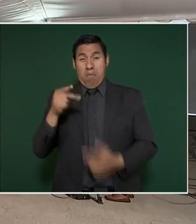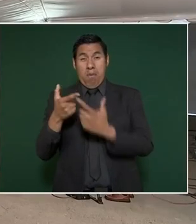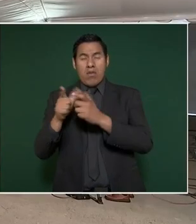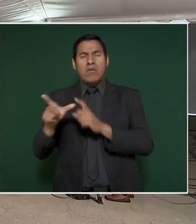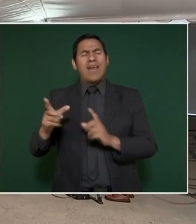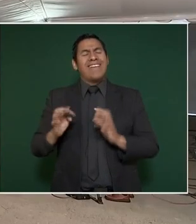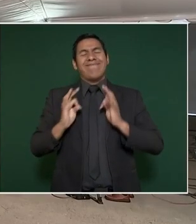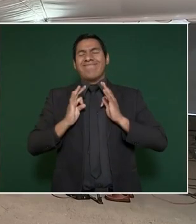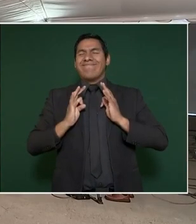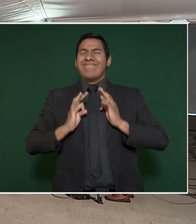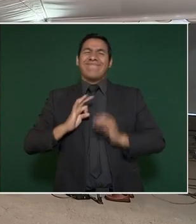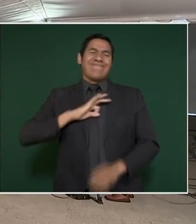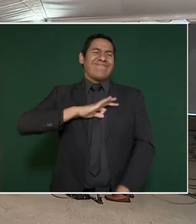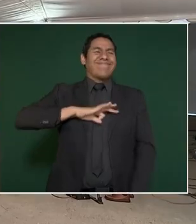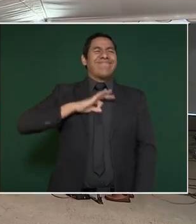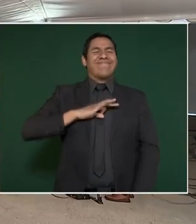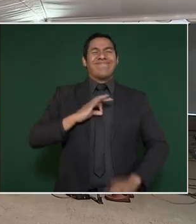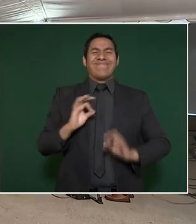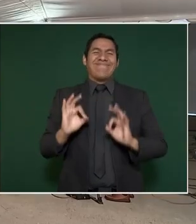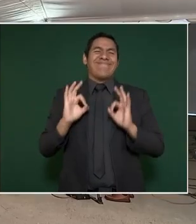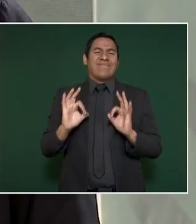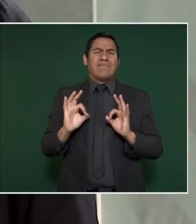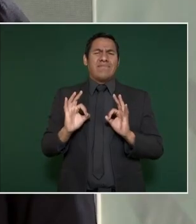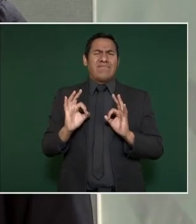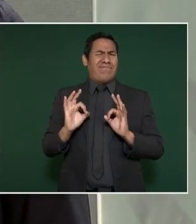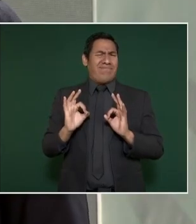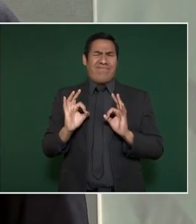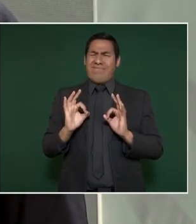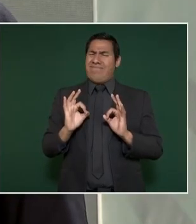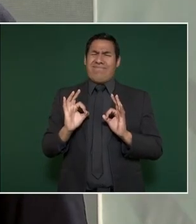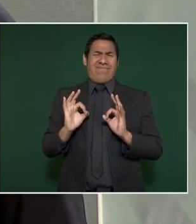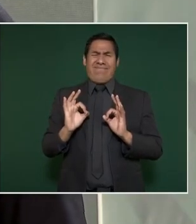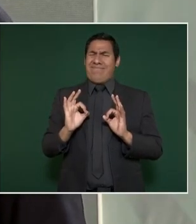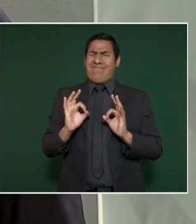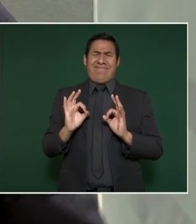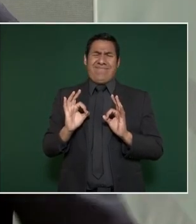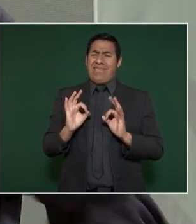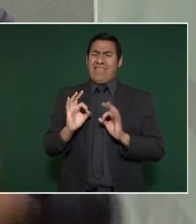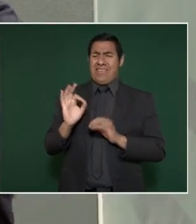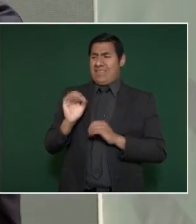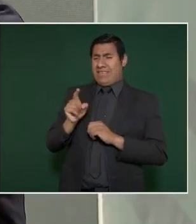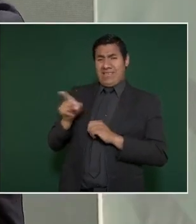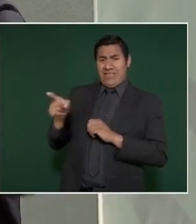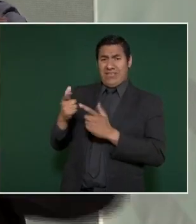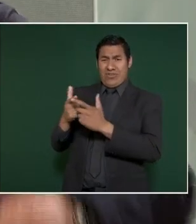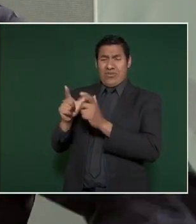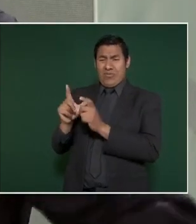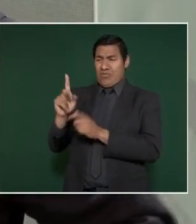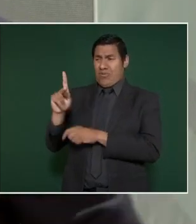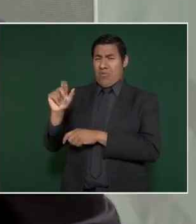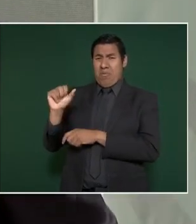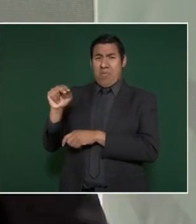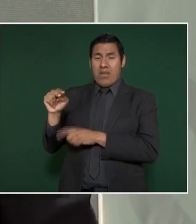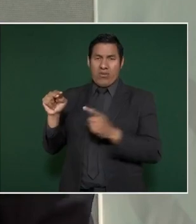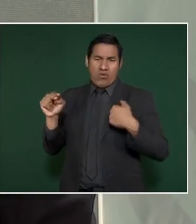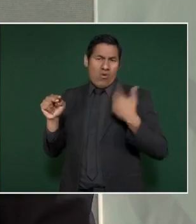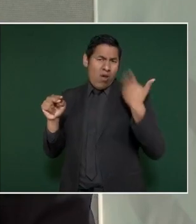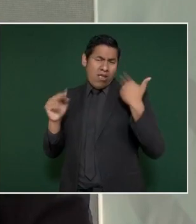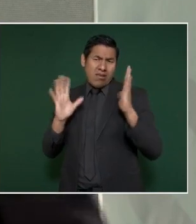mayores si de ellos dependiera bueno Ya puse el